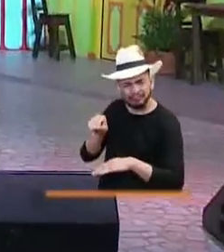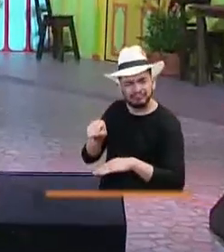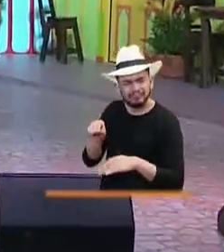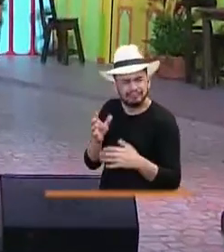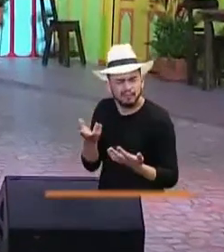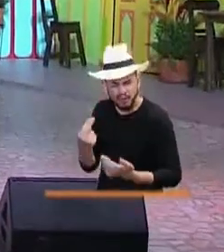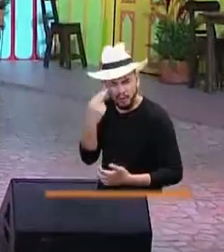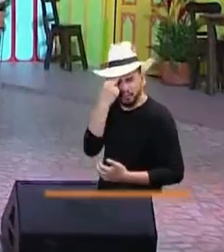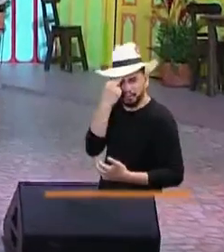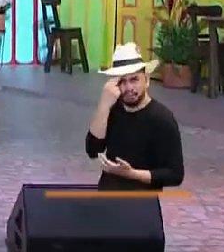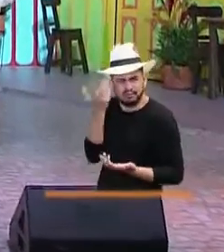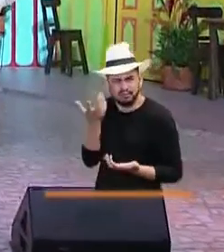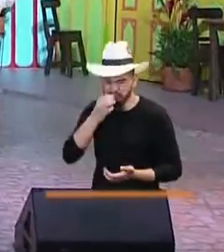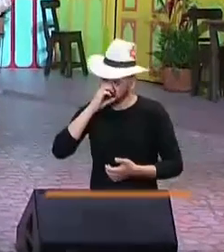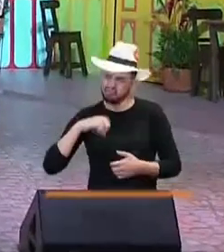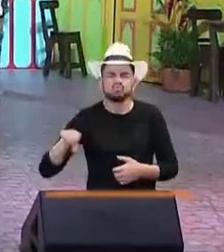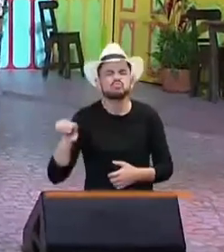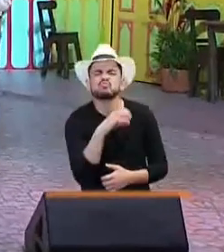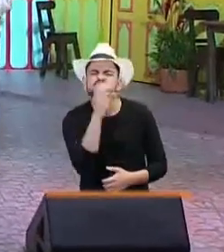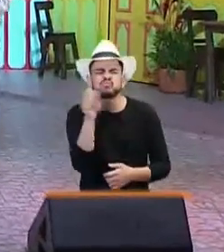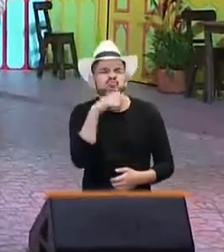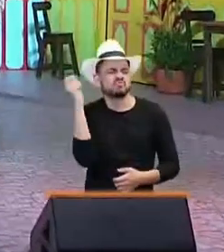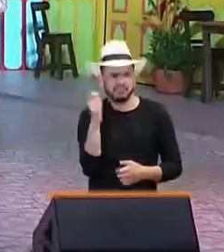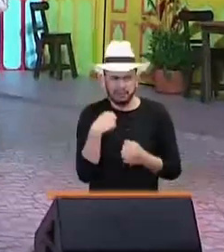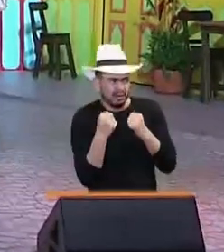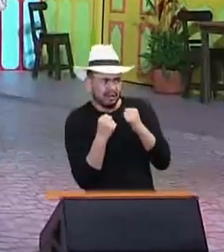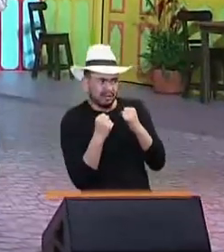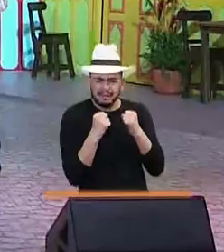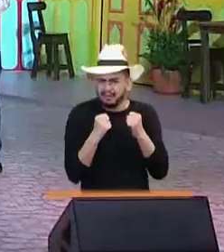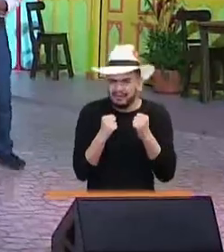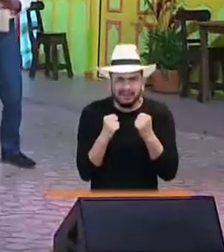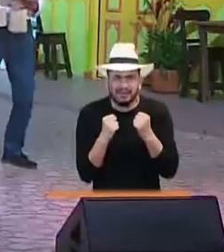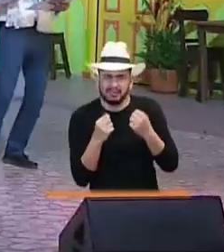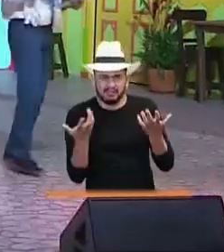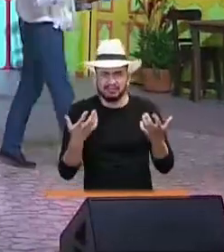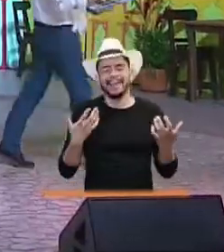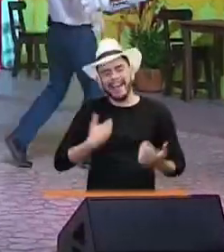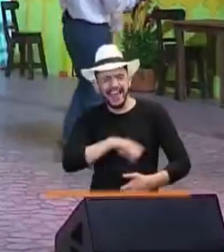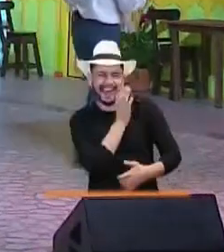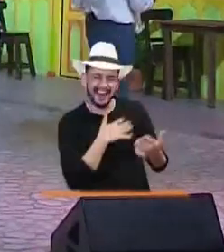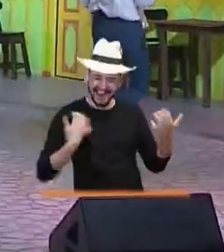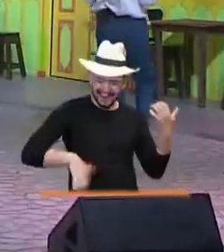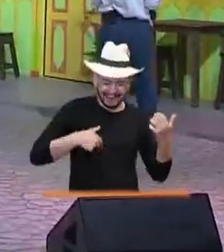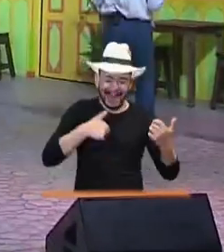enojado, y con eso sí respira: ¡Trove, trove, compañero!